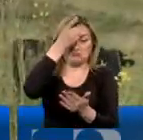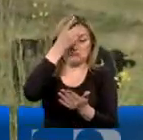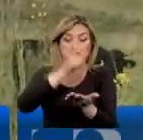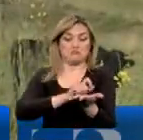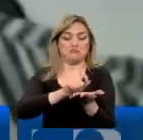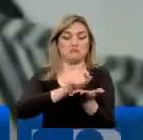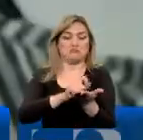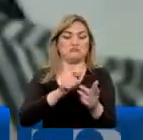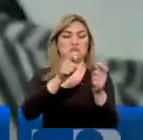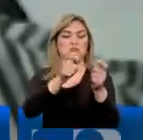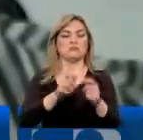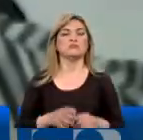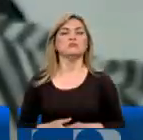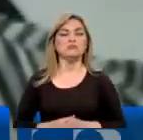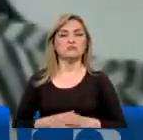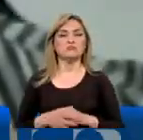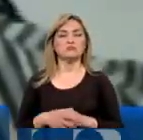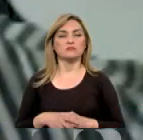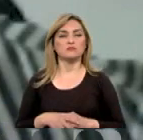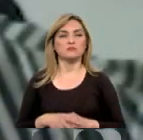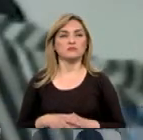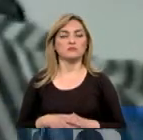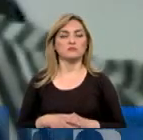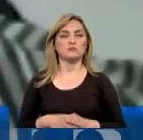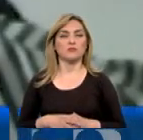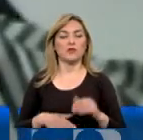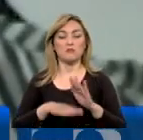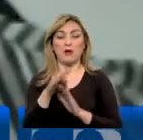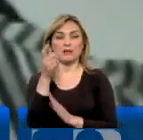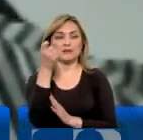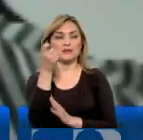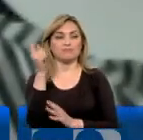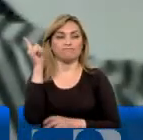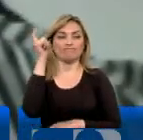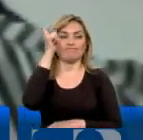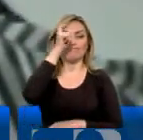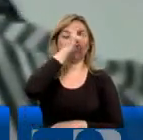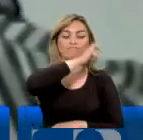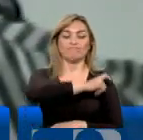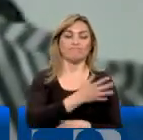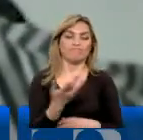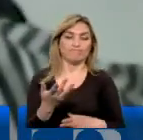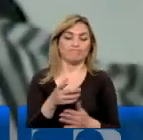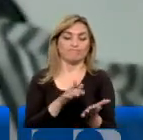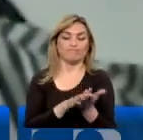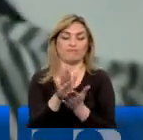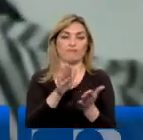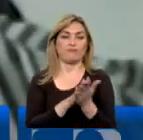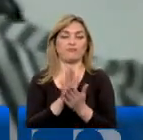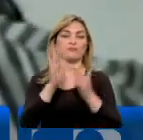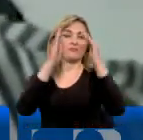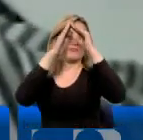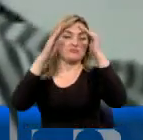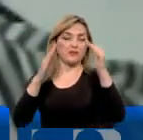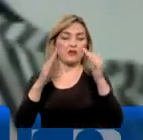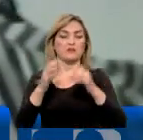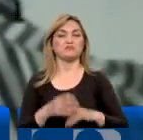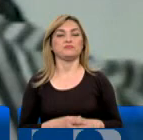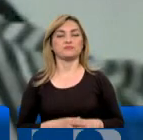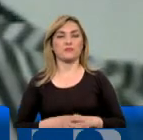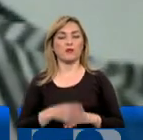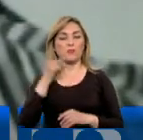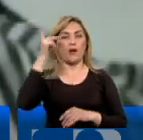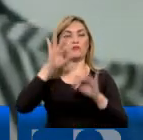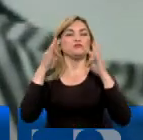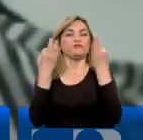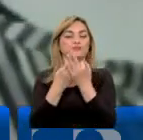la semana. Como no tienen los recursos, pues se hace muy difícil. Entonces nosotros entregamos los impresos, sea al domicilio o los padres de familia se acercan